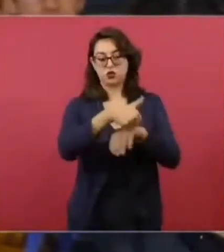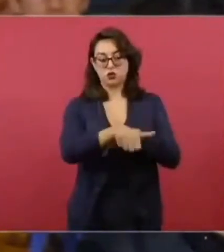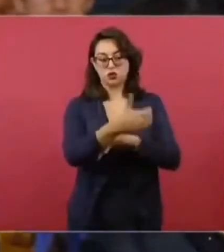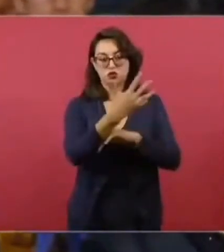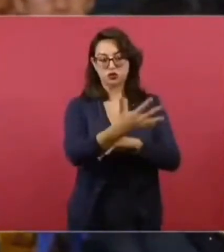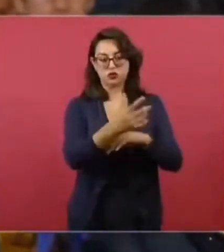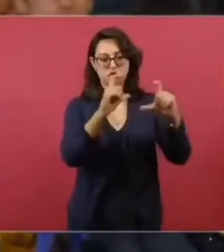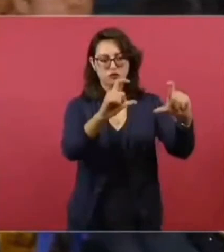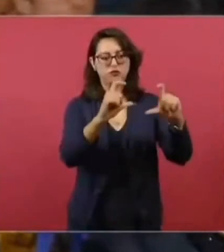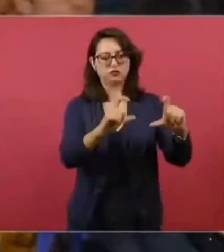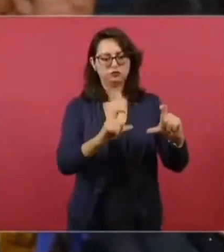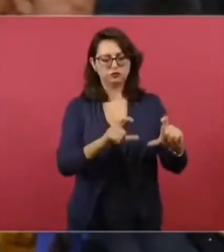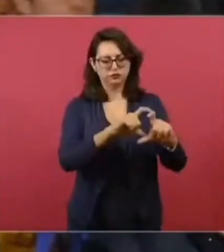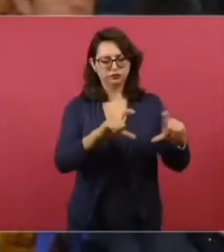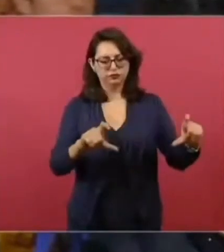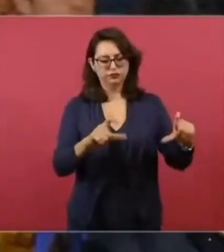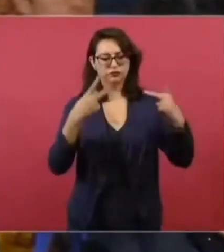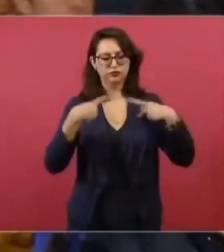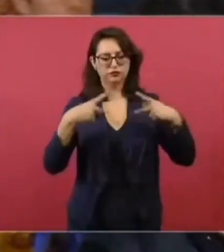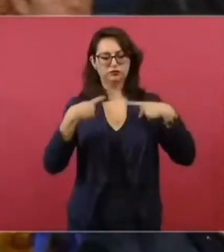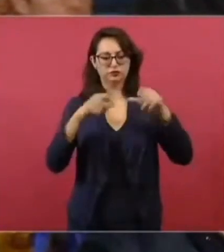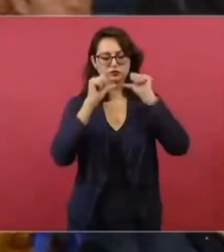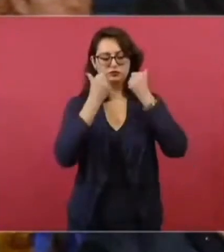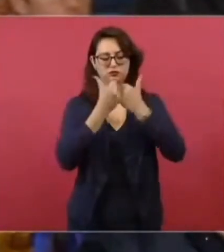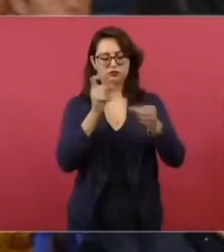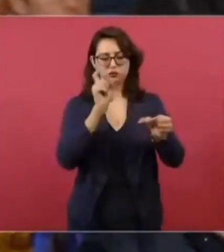obtener dinero a título personal,